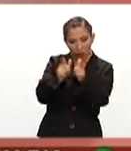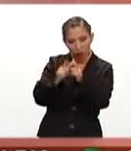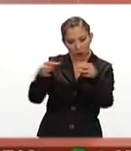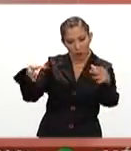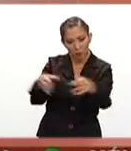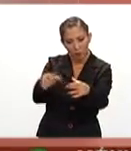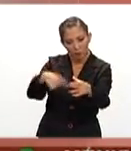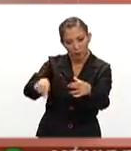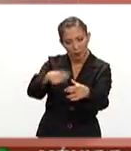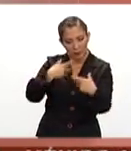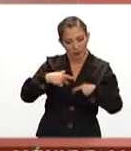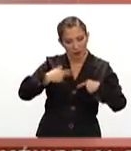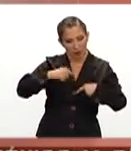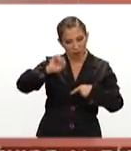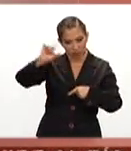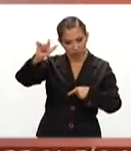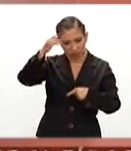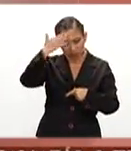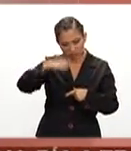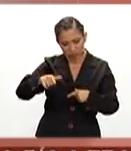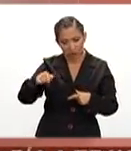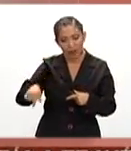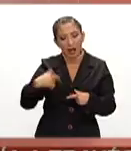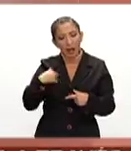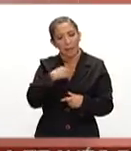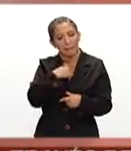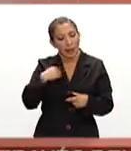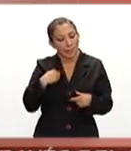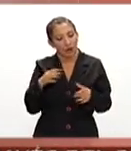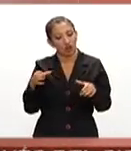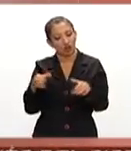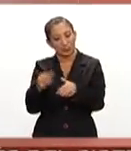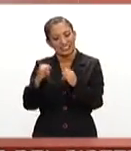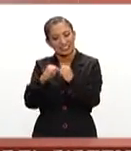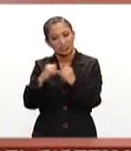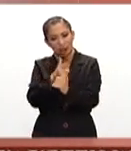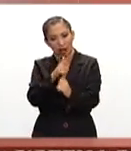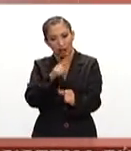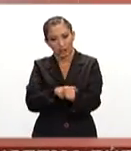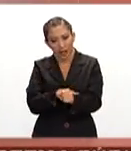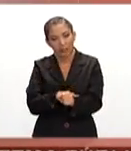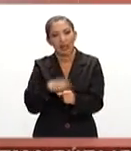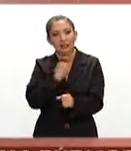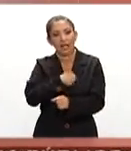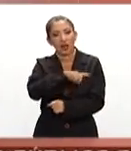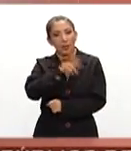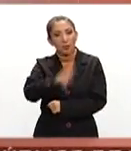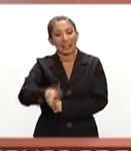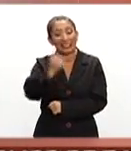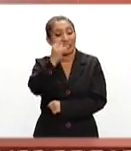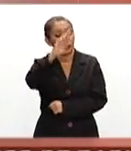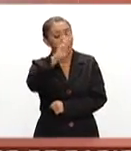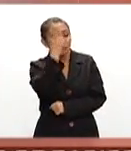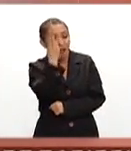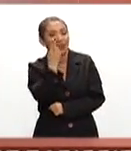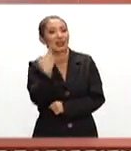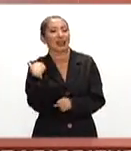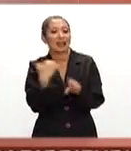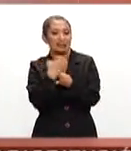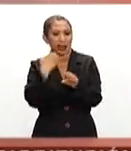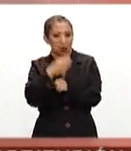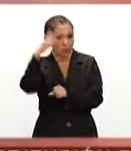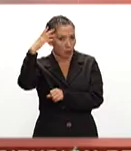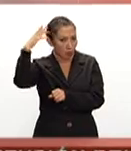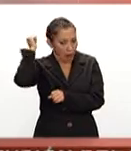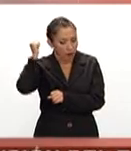de investigadores que hemos pertenecido al Instituto Nacional de Salud Pública y a la Universidad Autónoma del Estado de